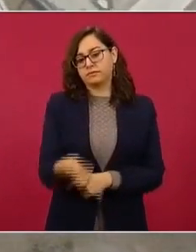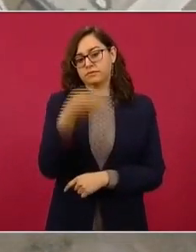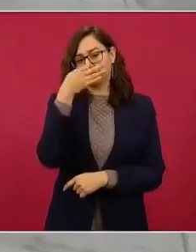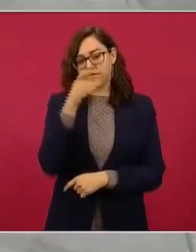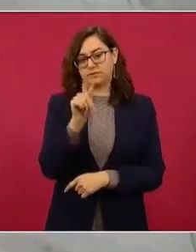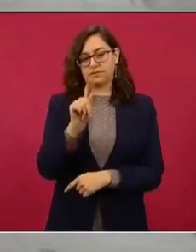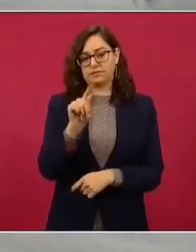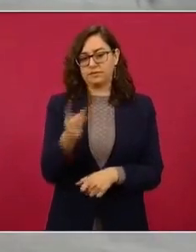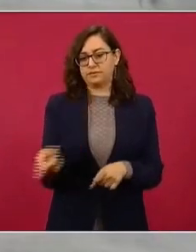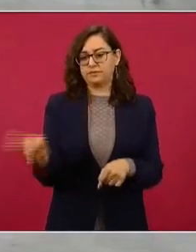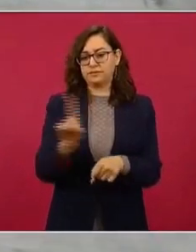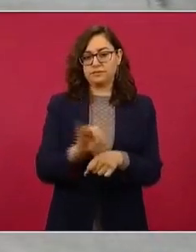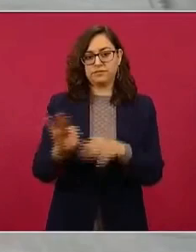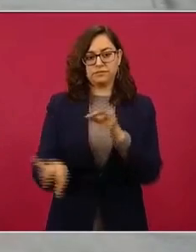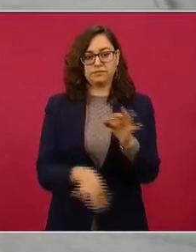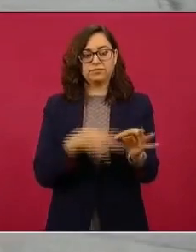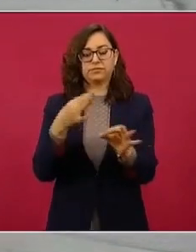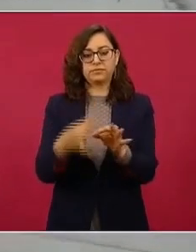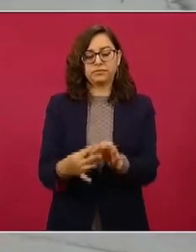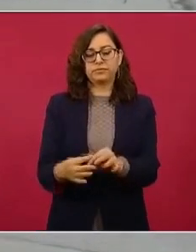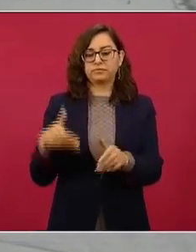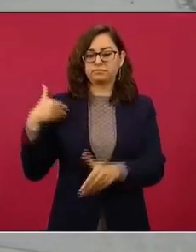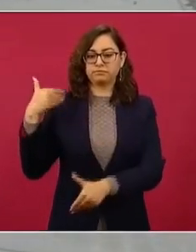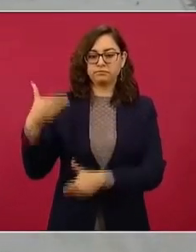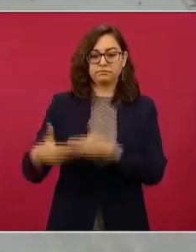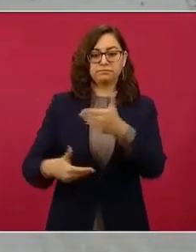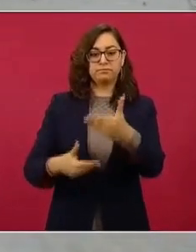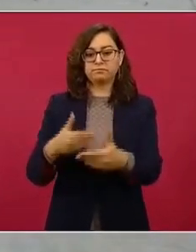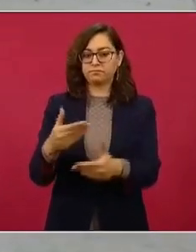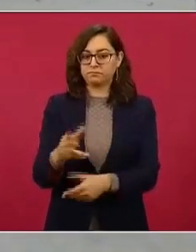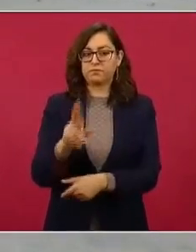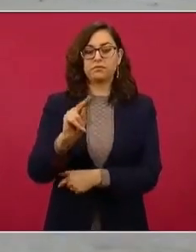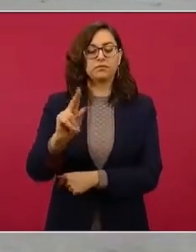de construcción, con un avance general del